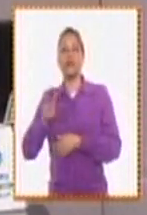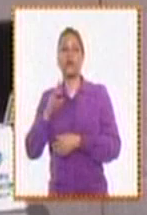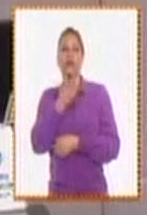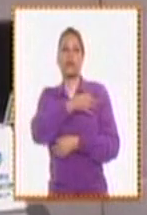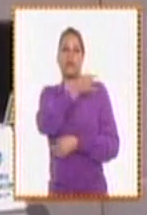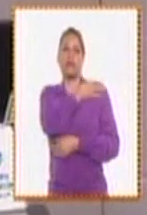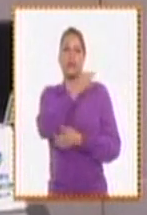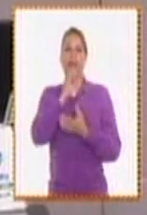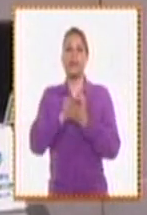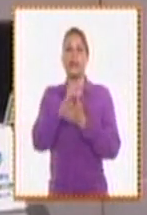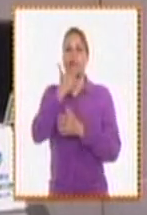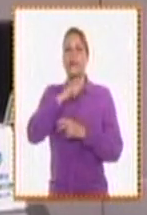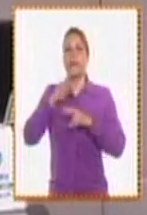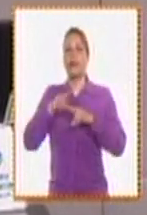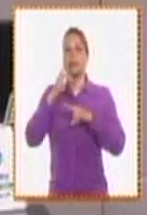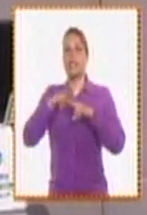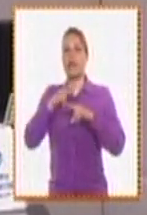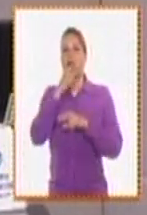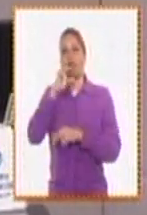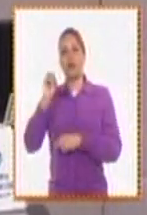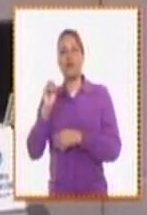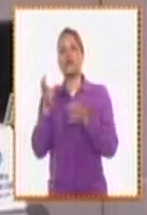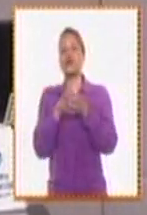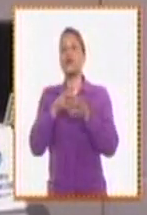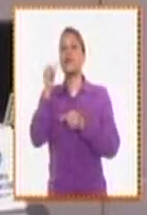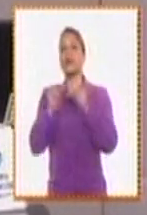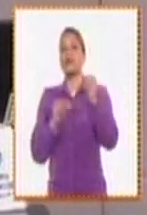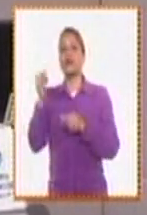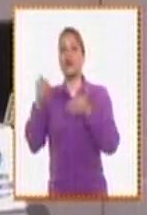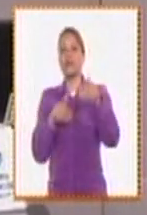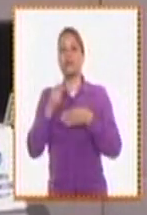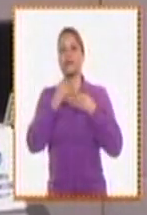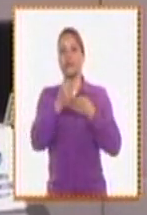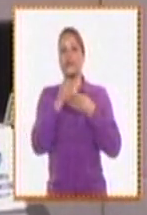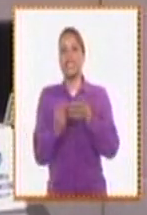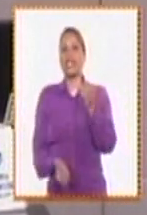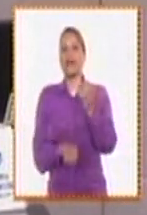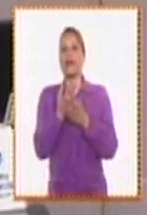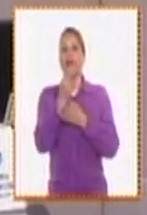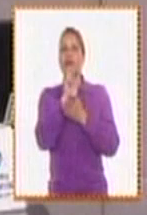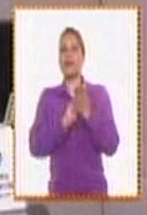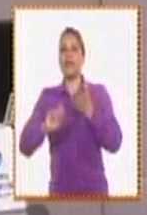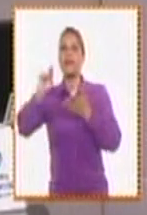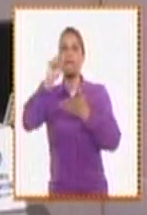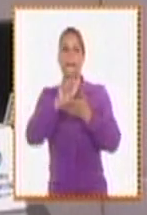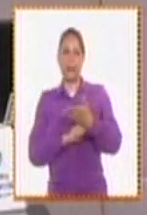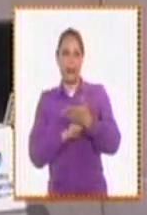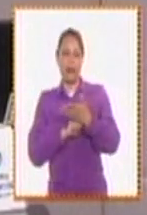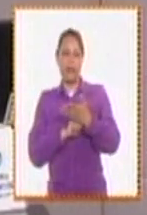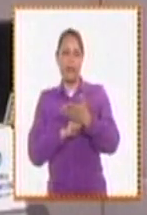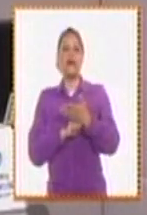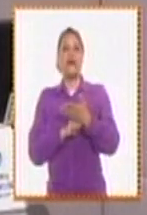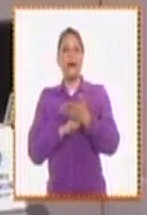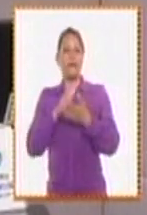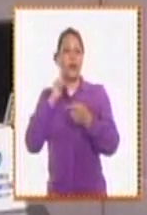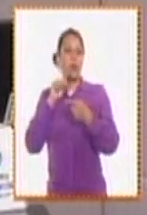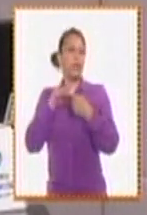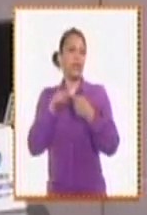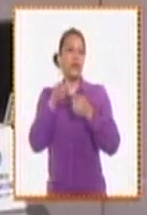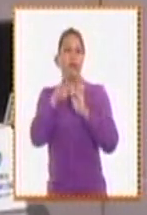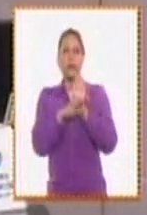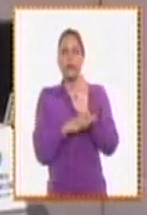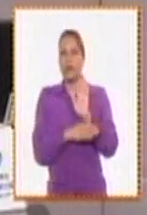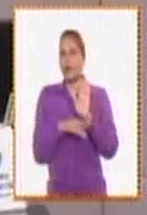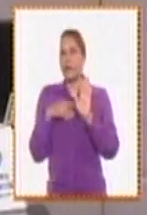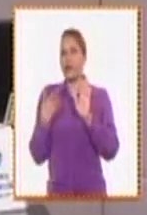con la compañera Irene, un grupo de personas que participaron, que fueron creadores de estos planes, pero el objetivo esencial de este programa educativo